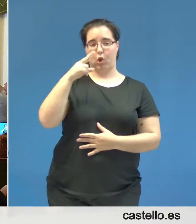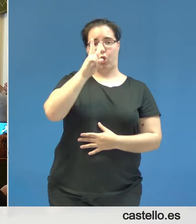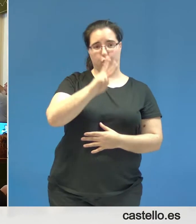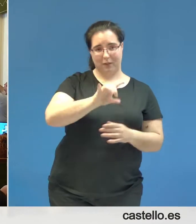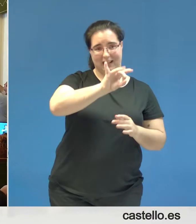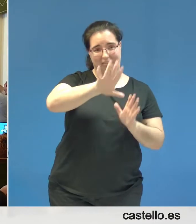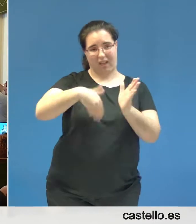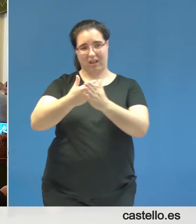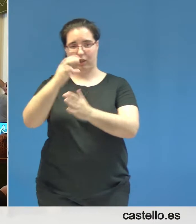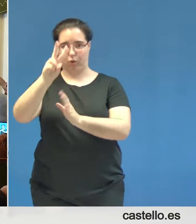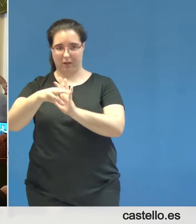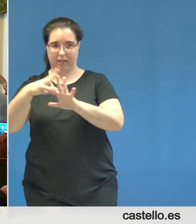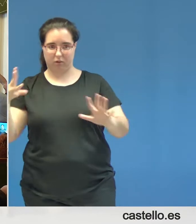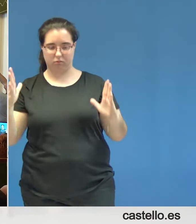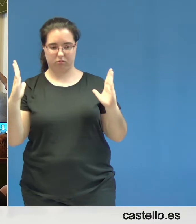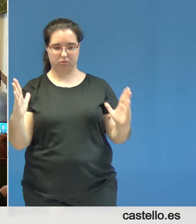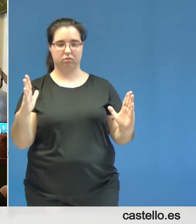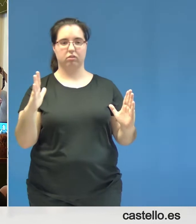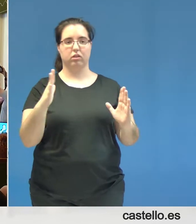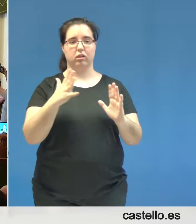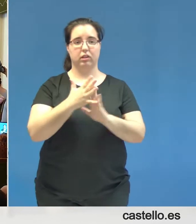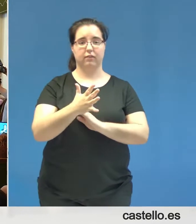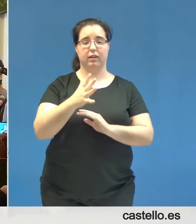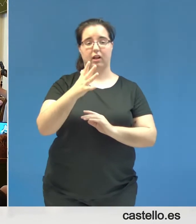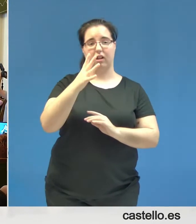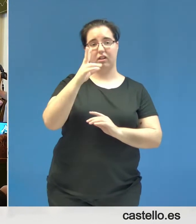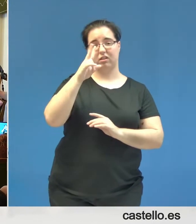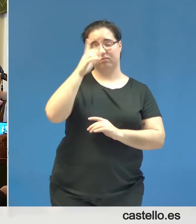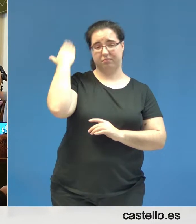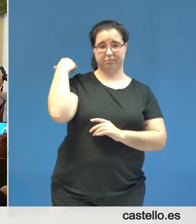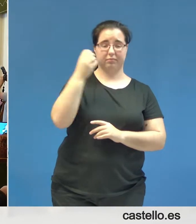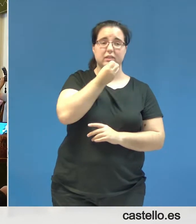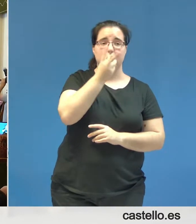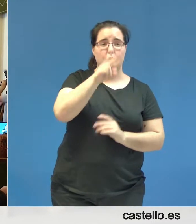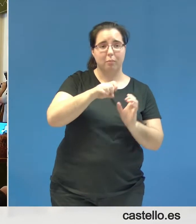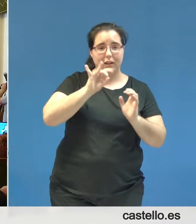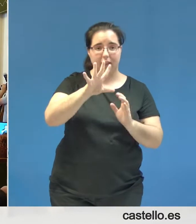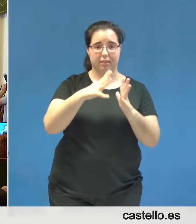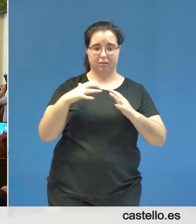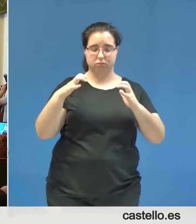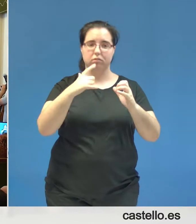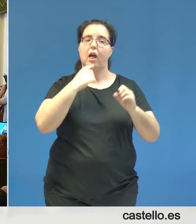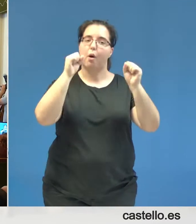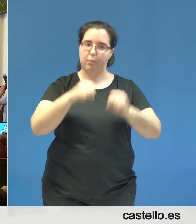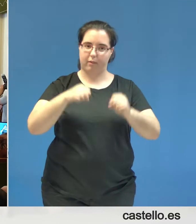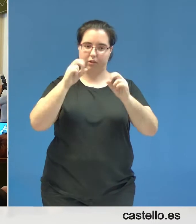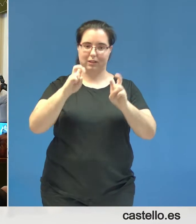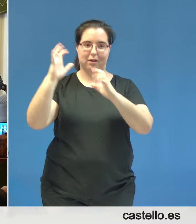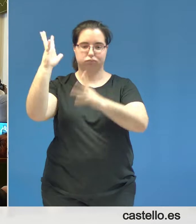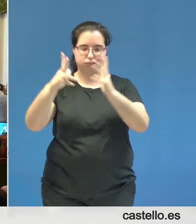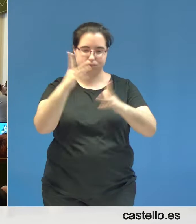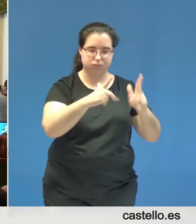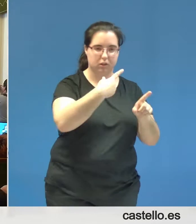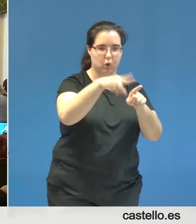En extracto, el Ayuntamiento Pleno, sesión celebrada el 5 de mayo de 2015, aprobó la rectificación anual del Inventario General de Bienes y Derechos de la Corporación